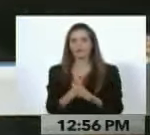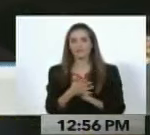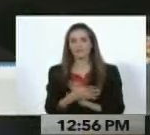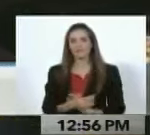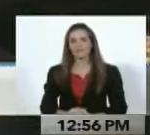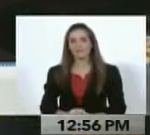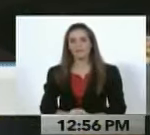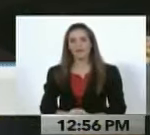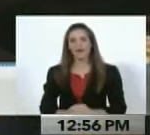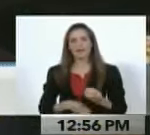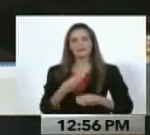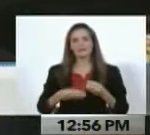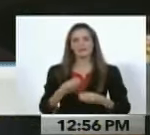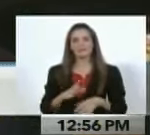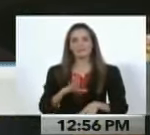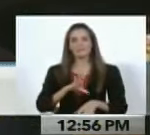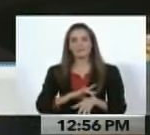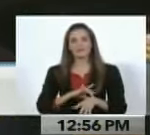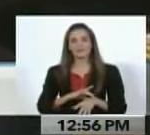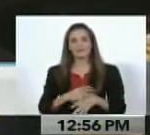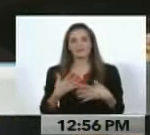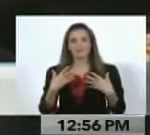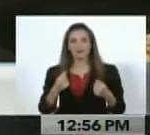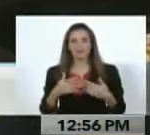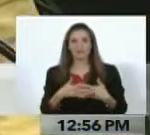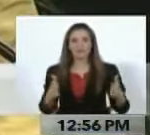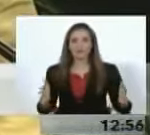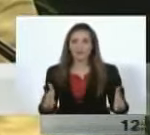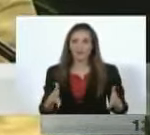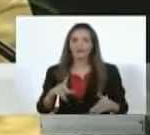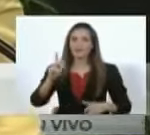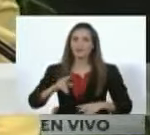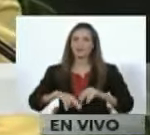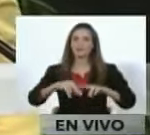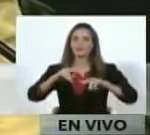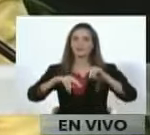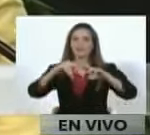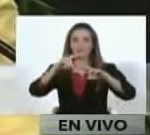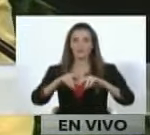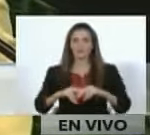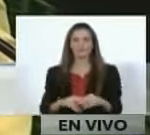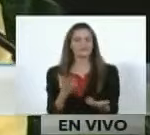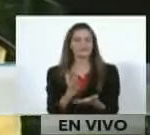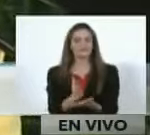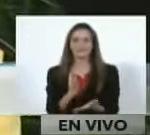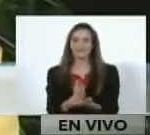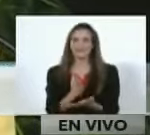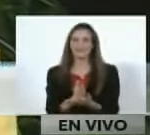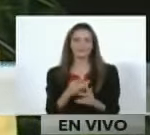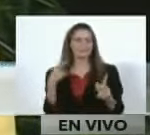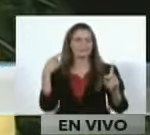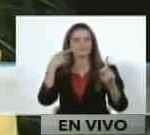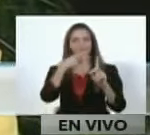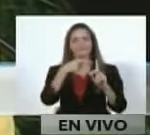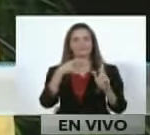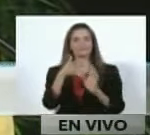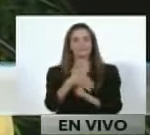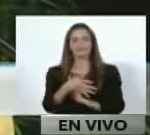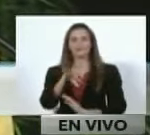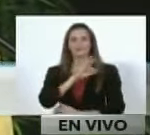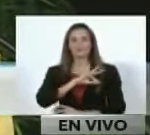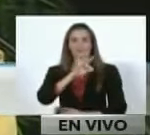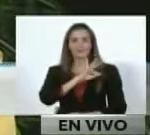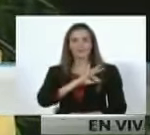envilecimiento del ejercicio de la medicina, de la salud pública y la construcción, siempre apuntando a una